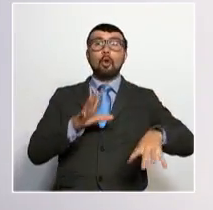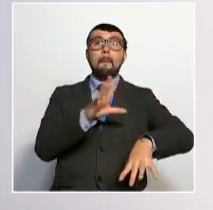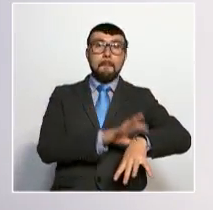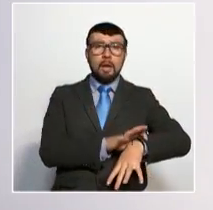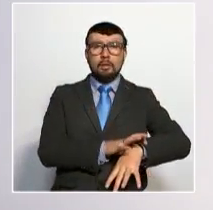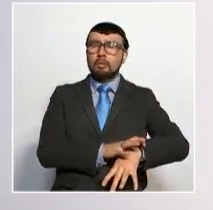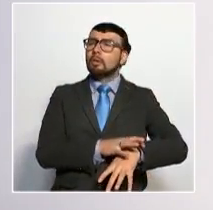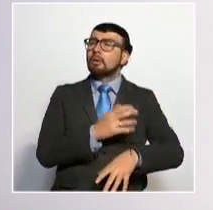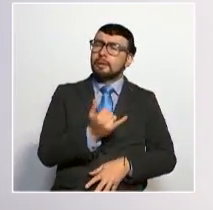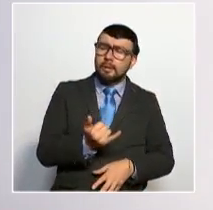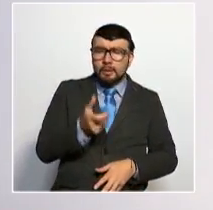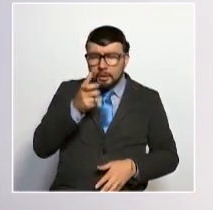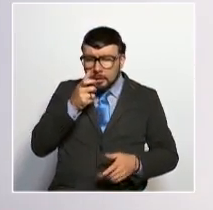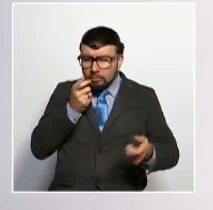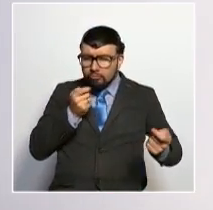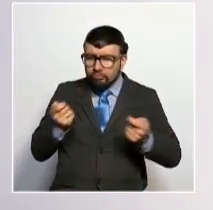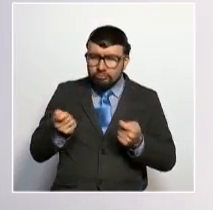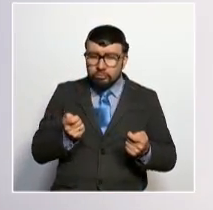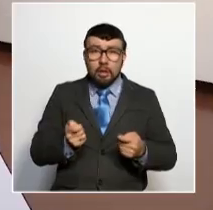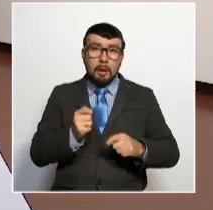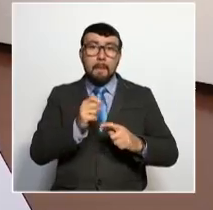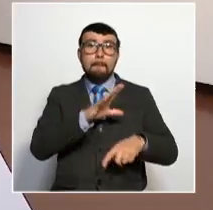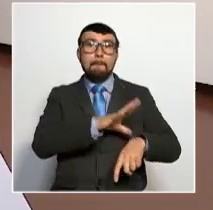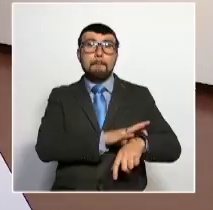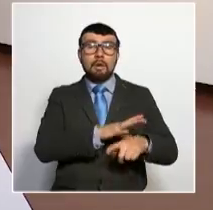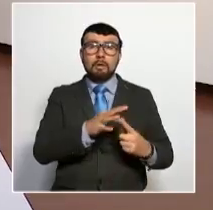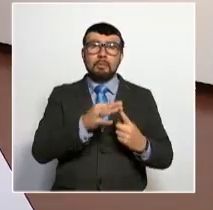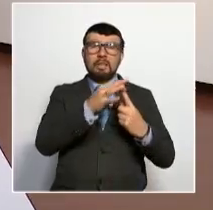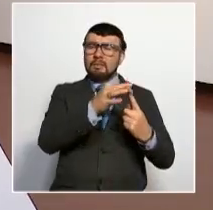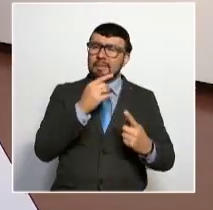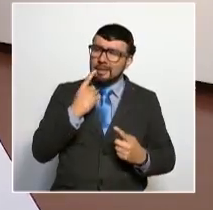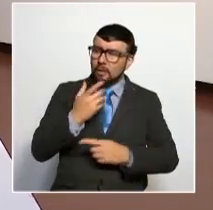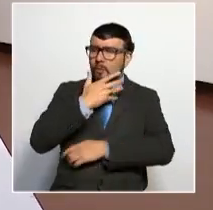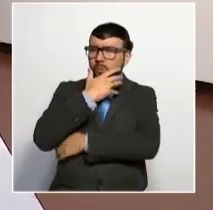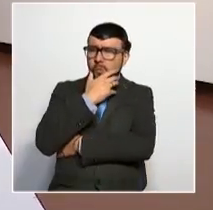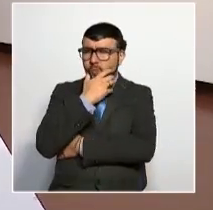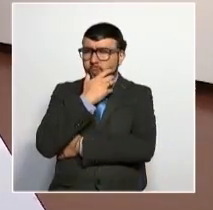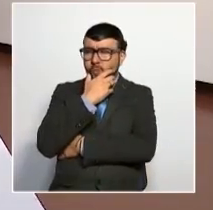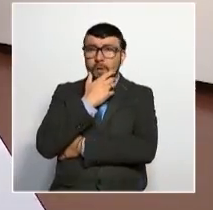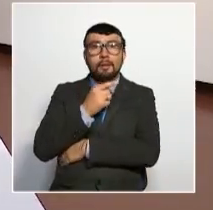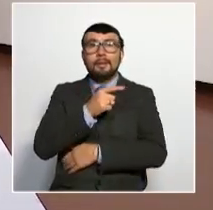vio, un médico especialista, le dijo que le podían